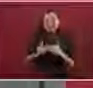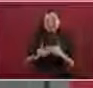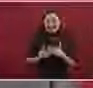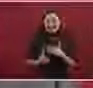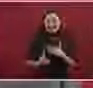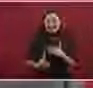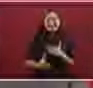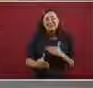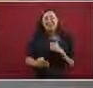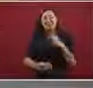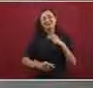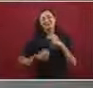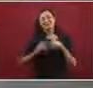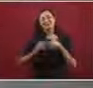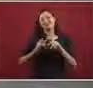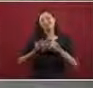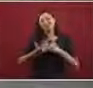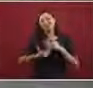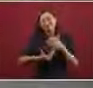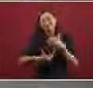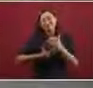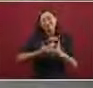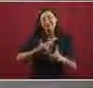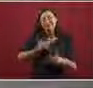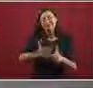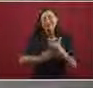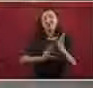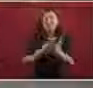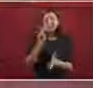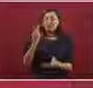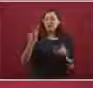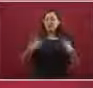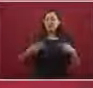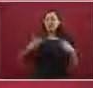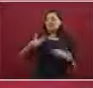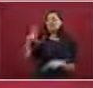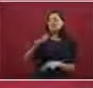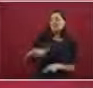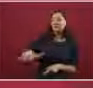consolidando la democracia representativa,